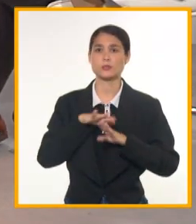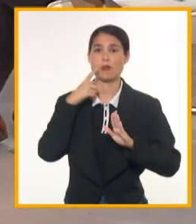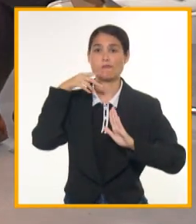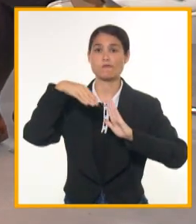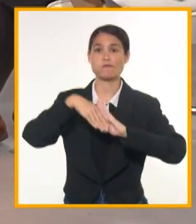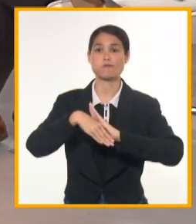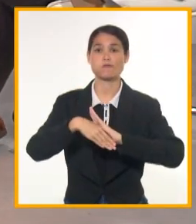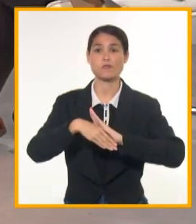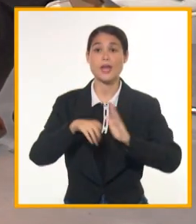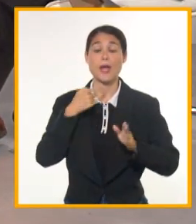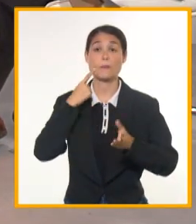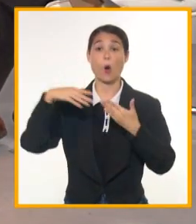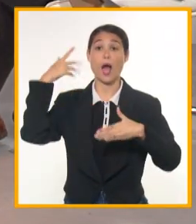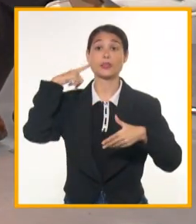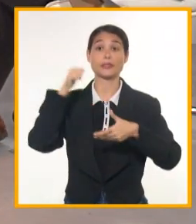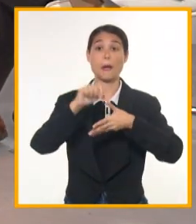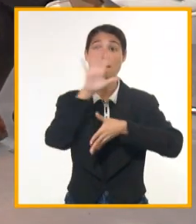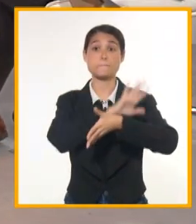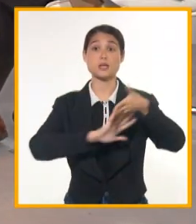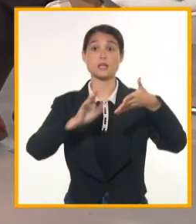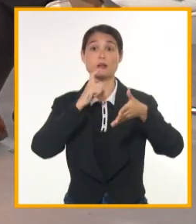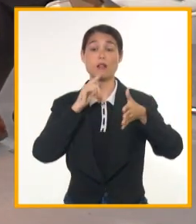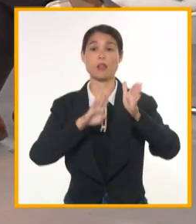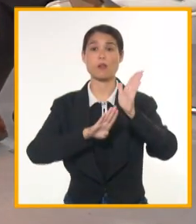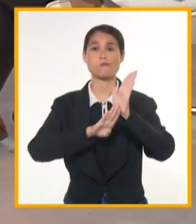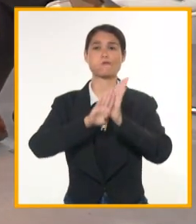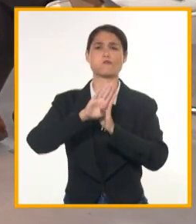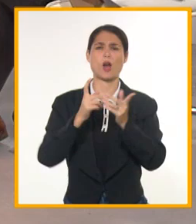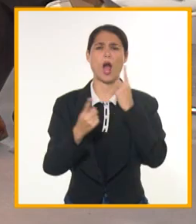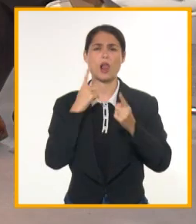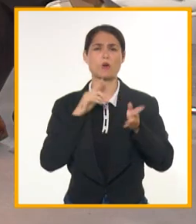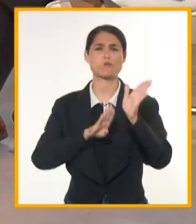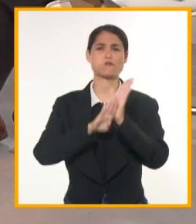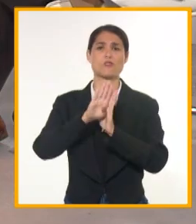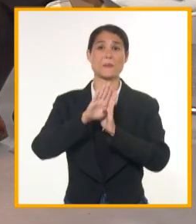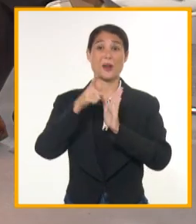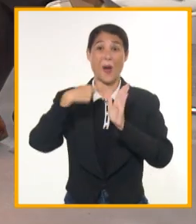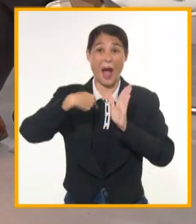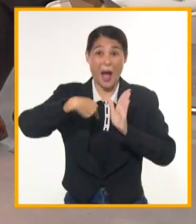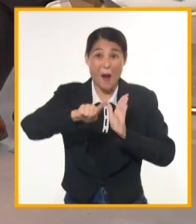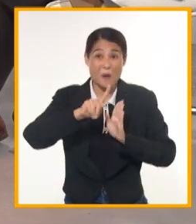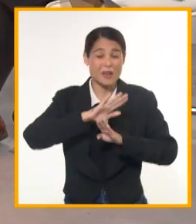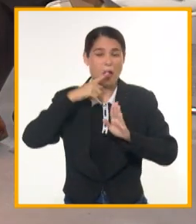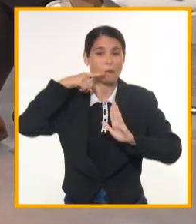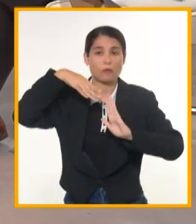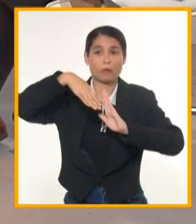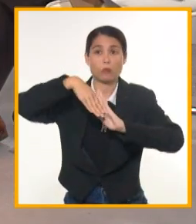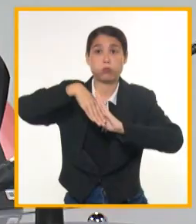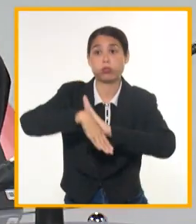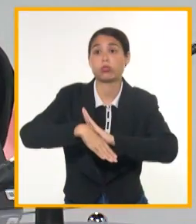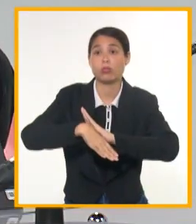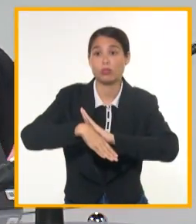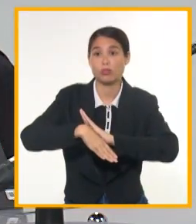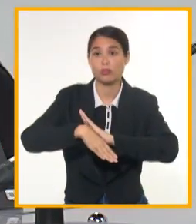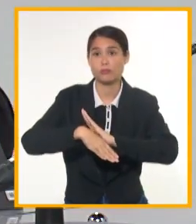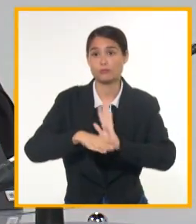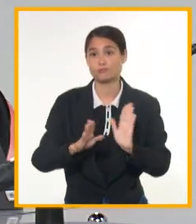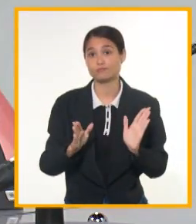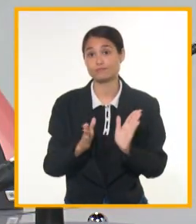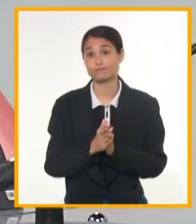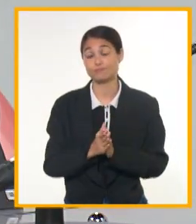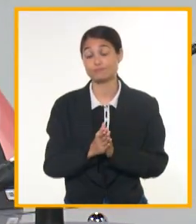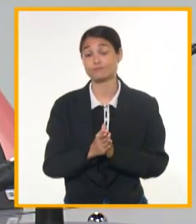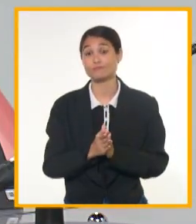misma que hace 20, 30 años. Ellos lo saben. Sí, bueno, pero una cosa es saber y otra cosa